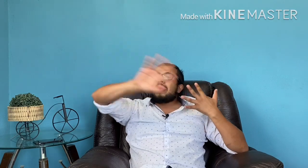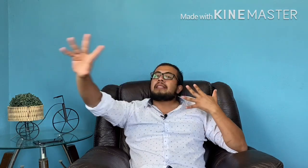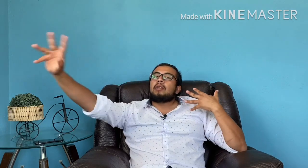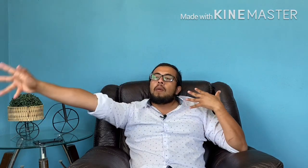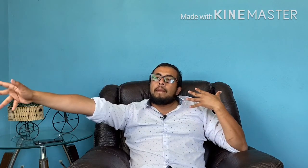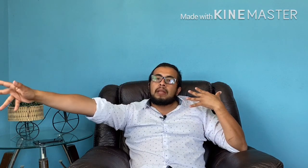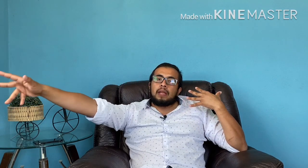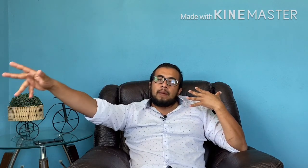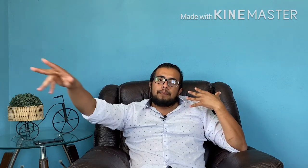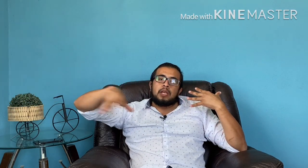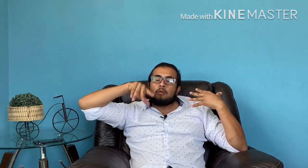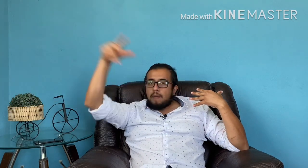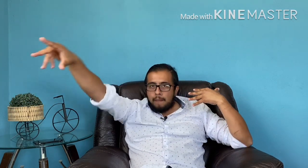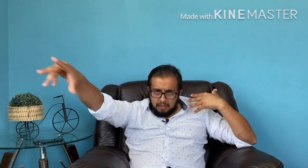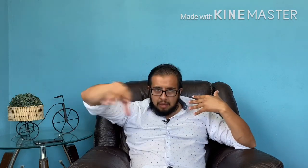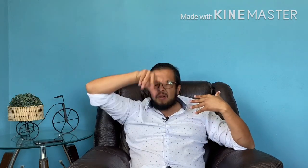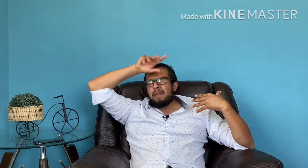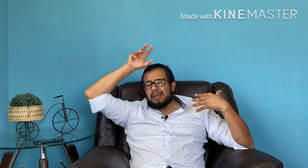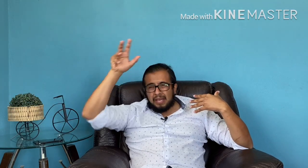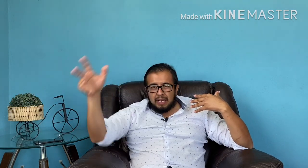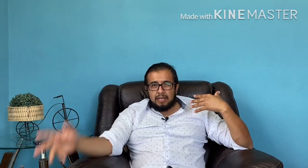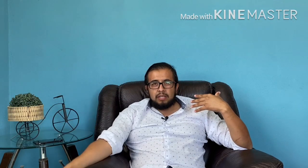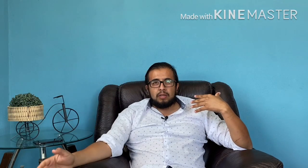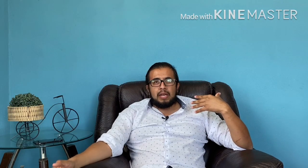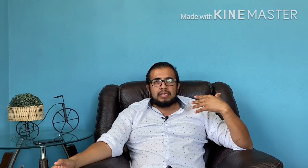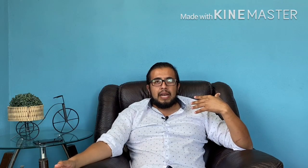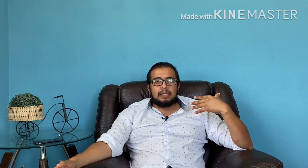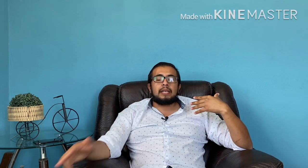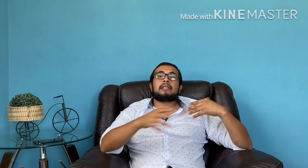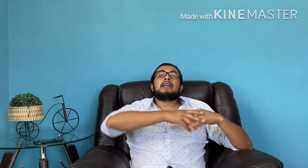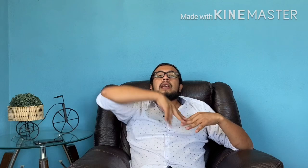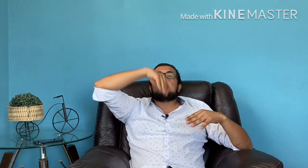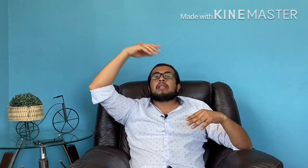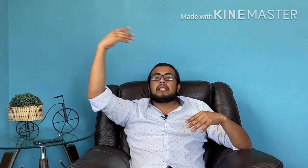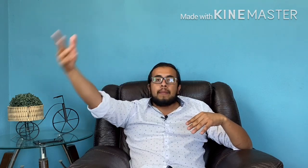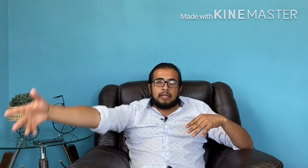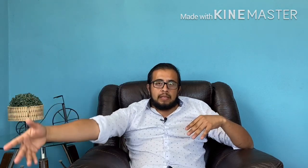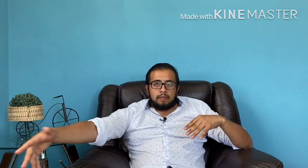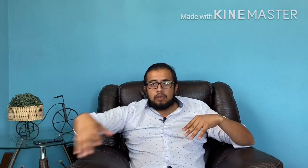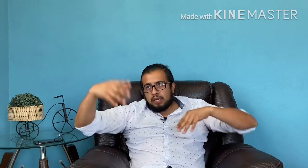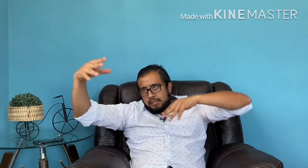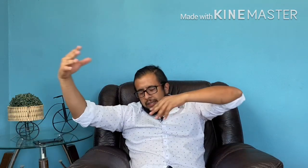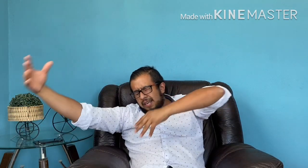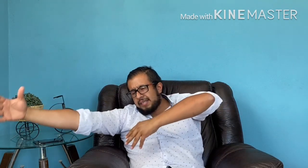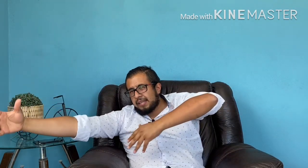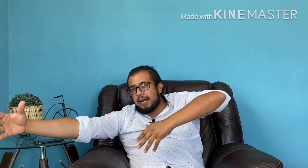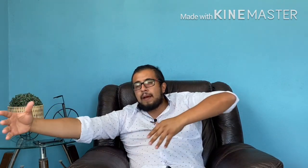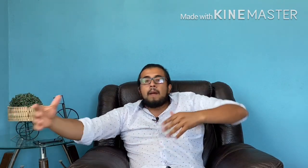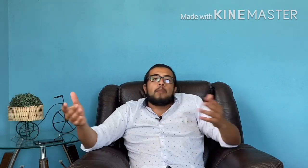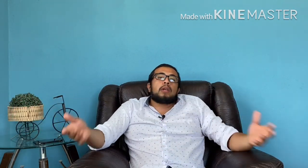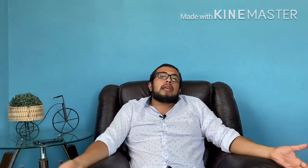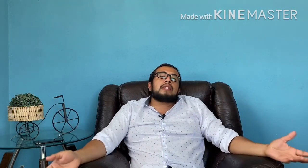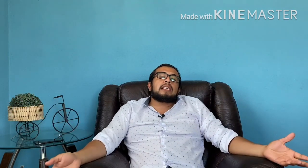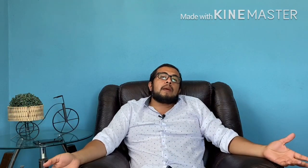se aplace nuevamente el inicio de las clases, los exámenes de admisión, etcétera,